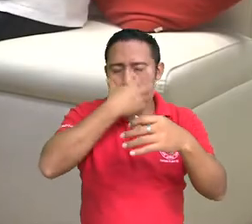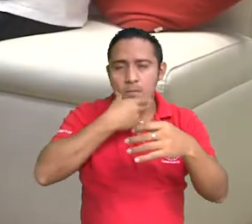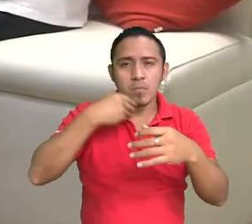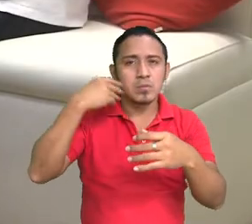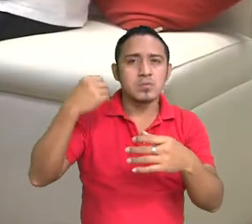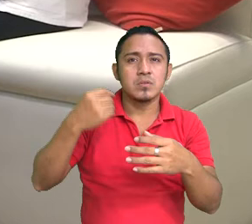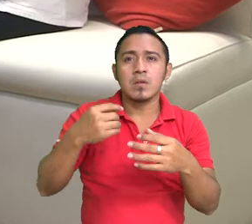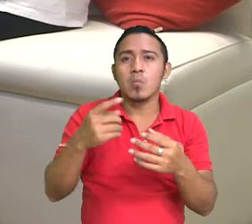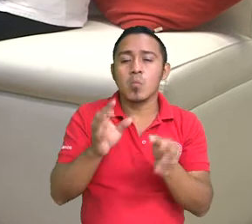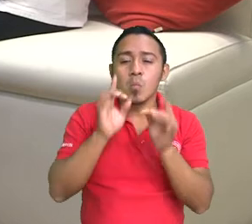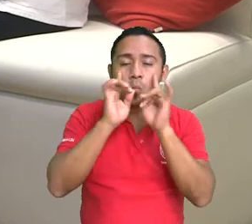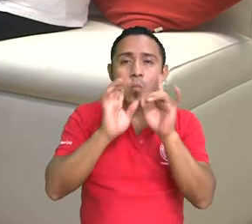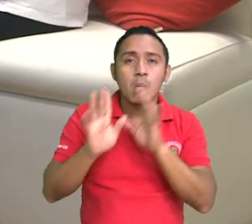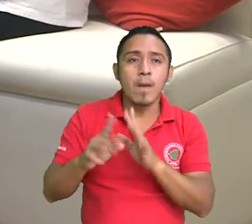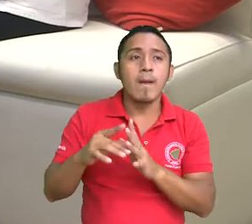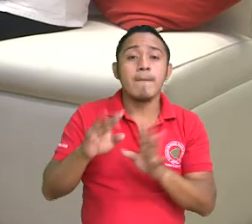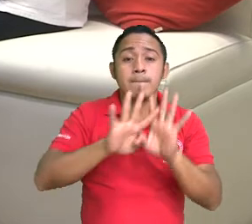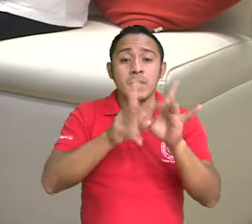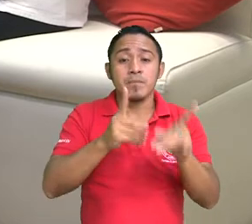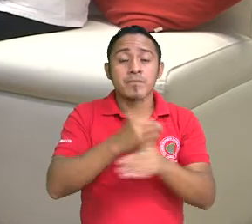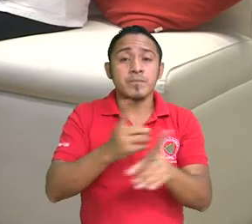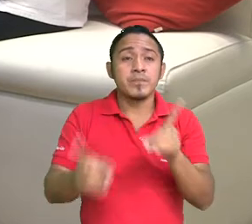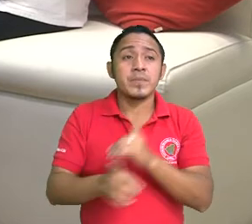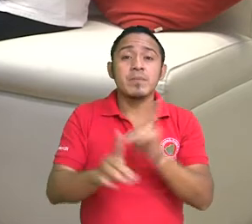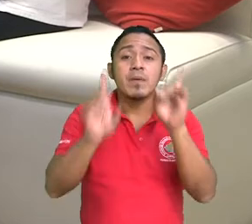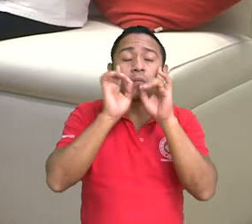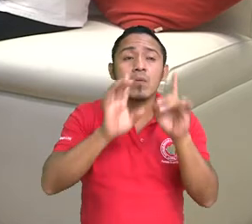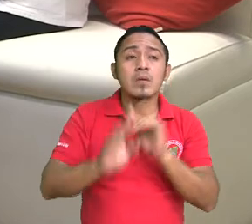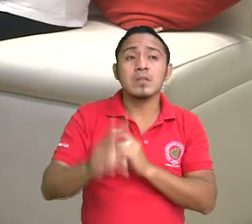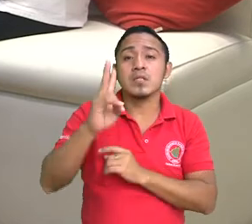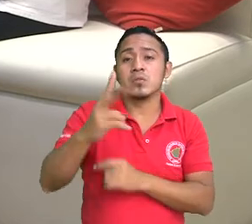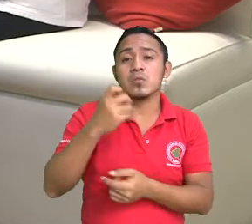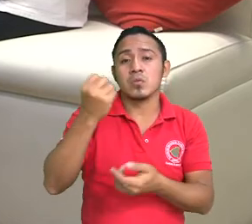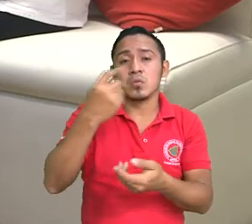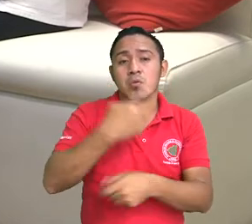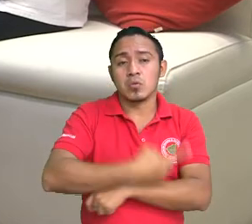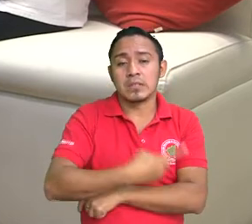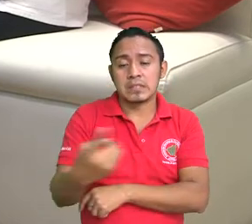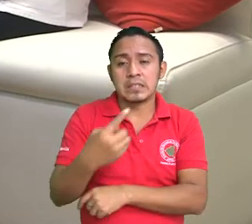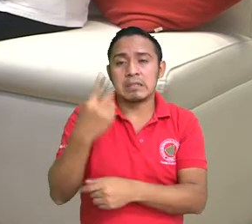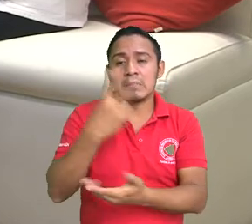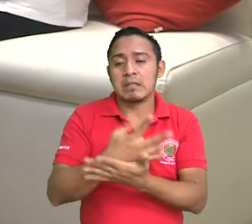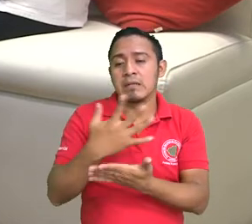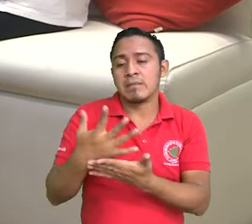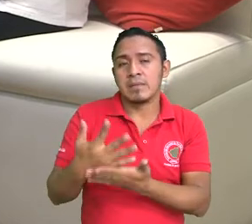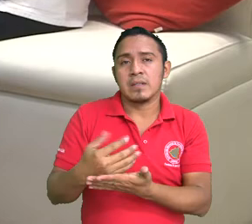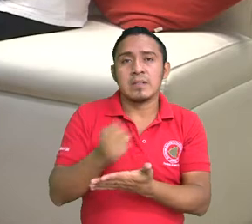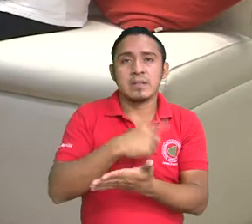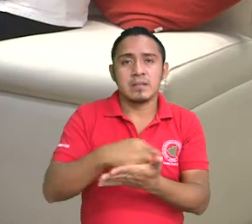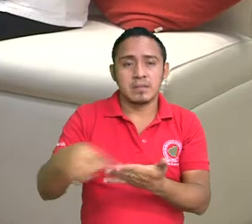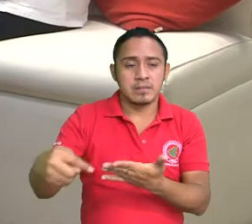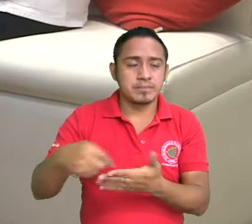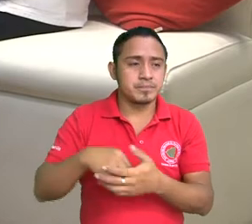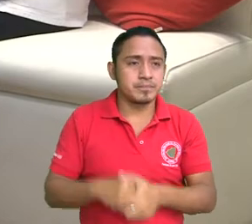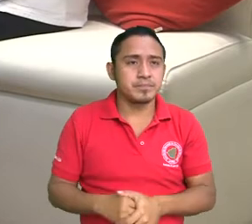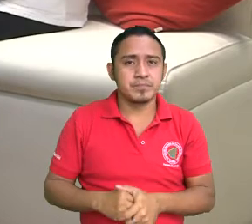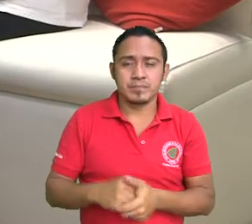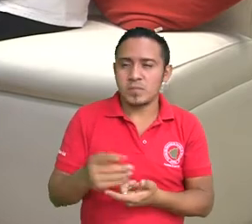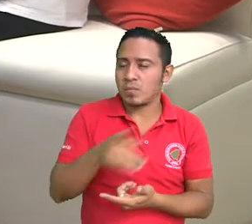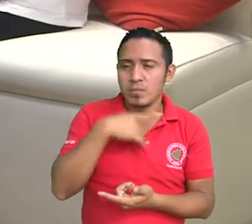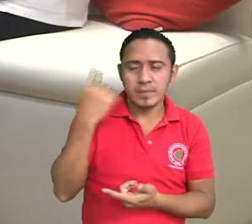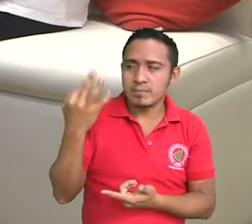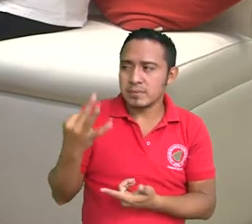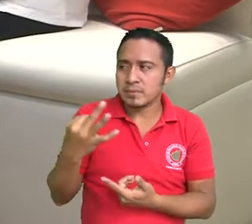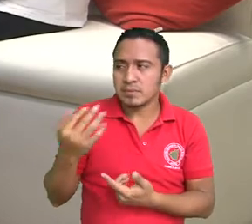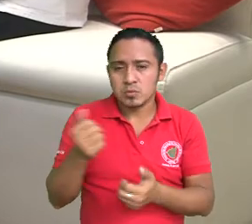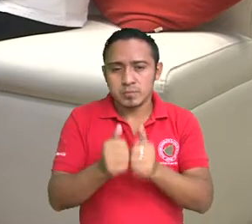y se mantenga intacto, la mujer tiene que lavarse el cabello cada 2 o 3 veces a la semana. A la semana. ¿Qué tan cierto es eso y qué